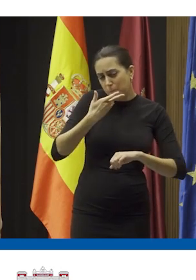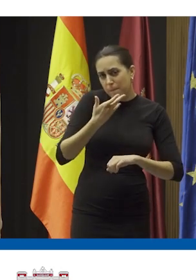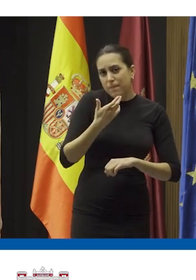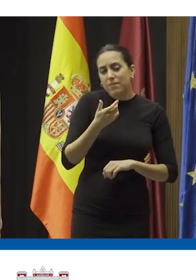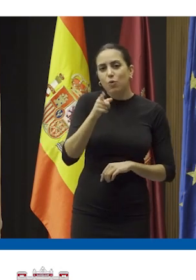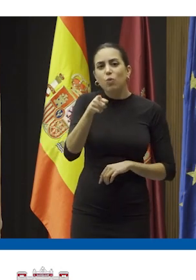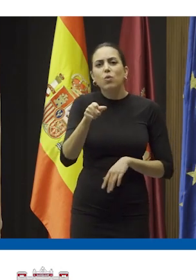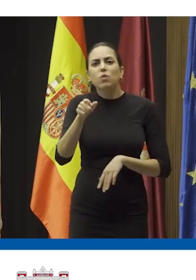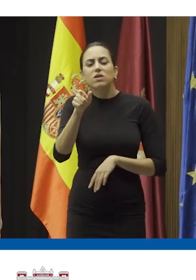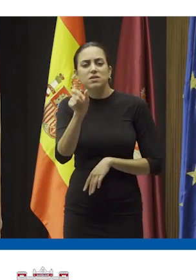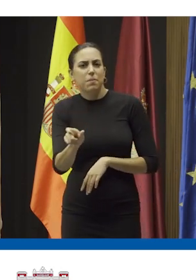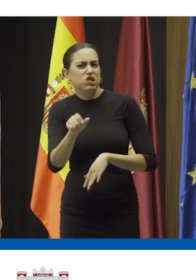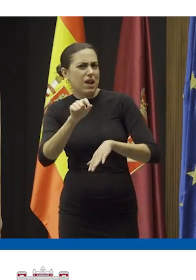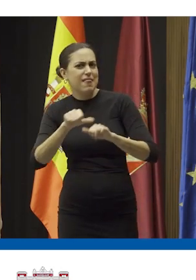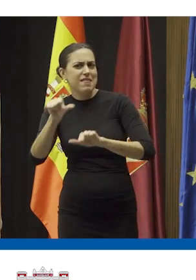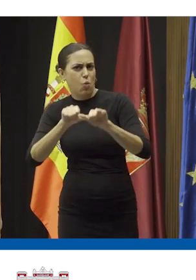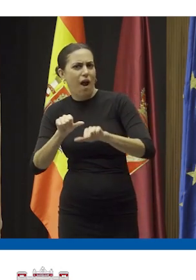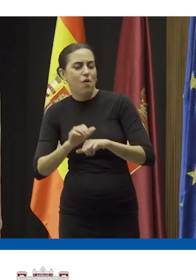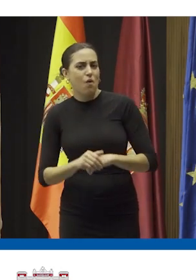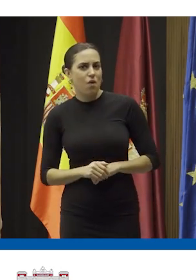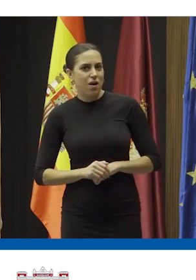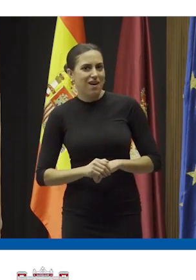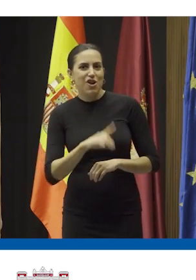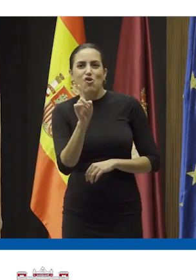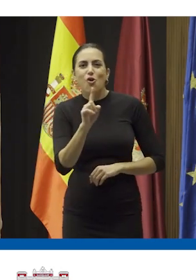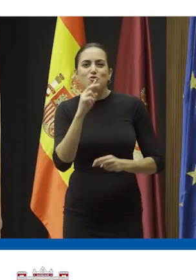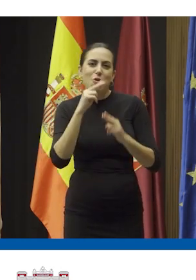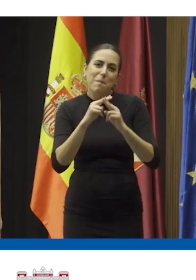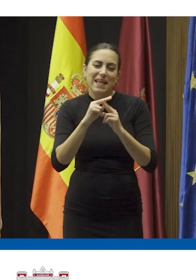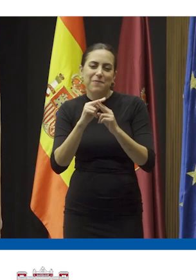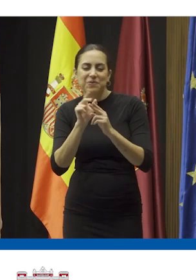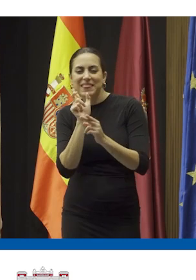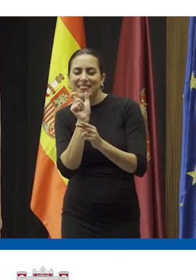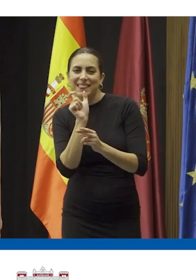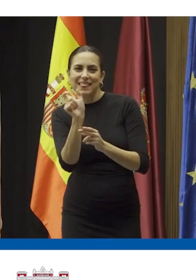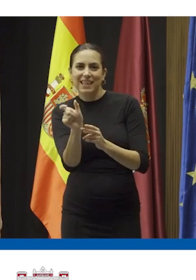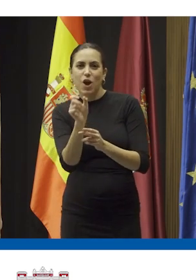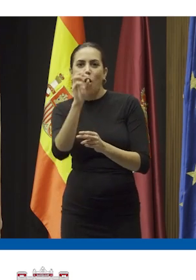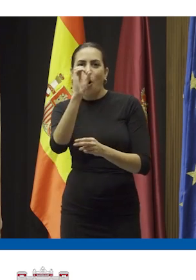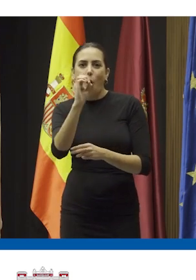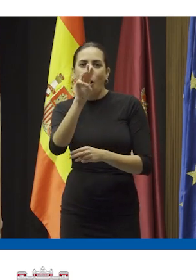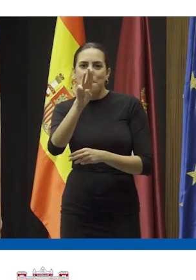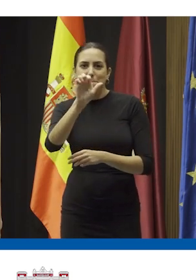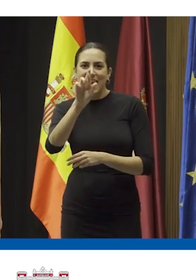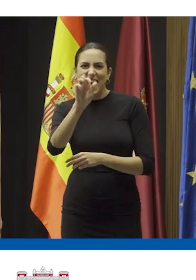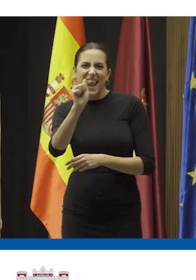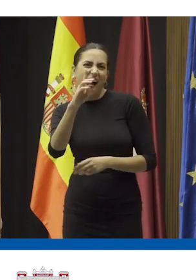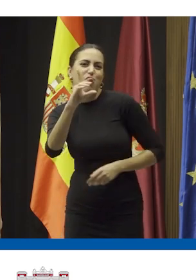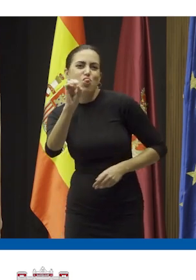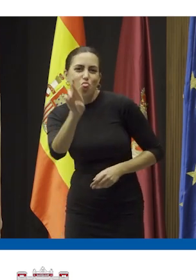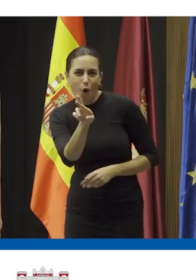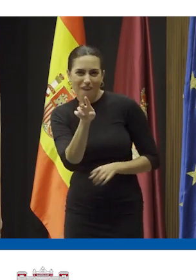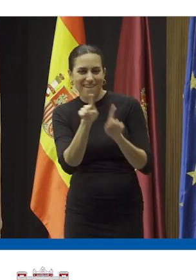usted el cirujano? No, preguntar, ¿es usted el operador? ¿Se acuerdan de esa frase? El operador.